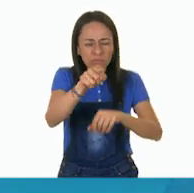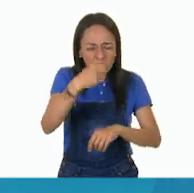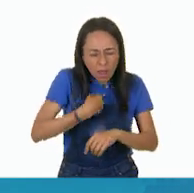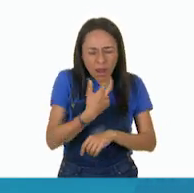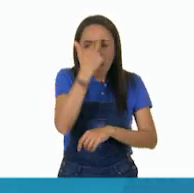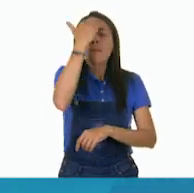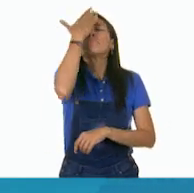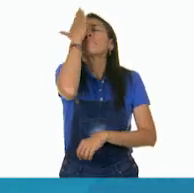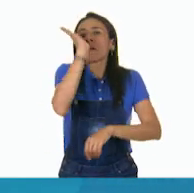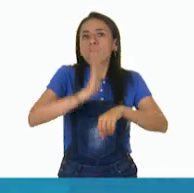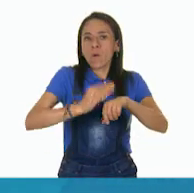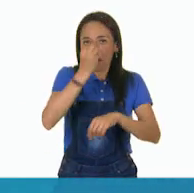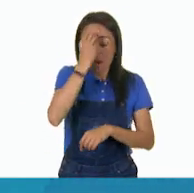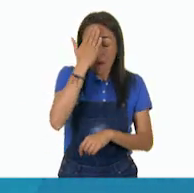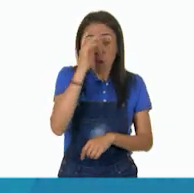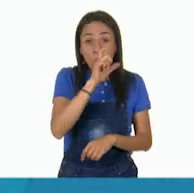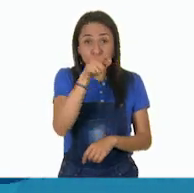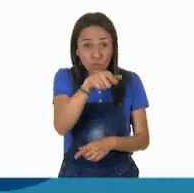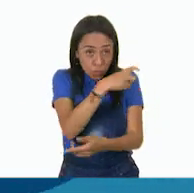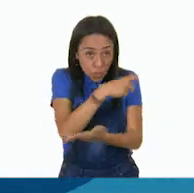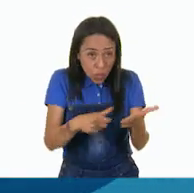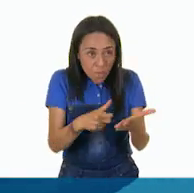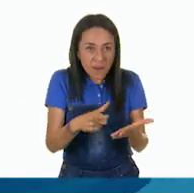olvides al momento de comprar